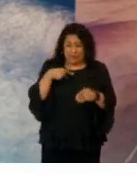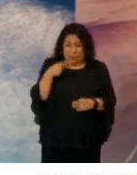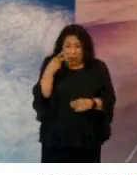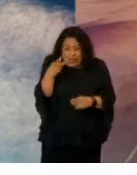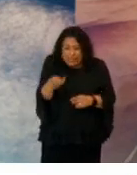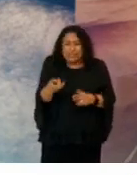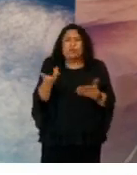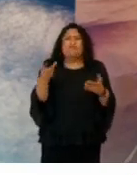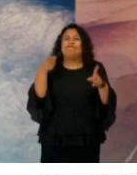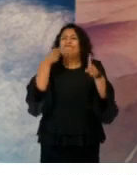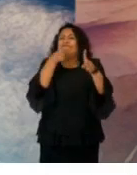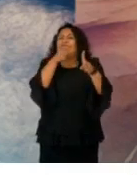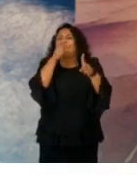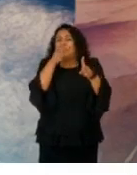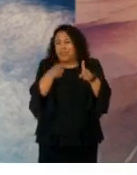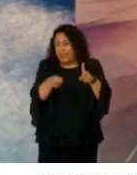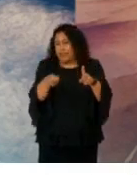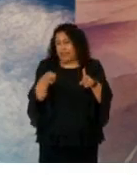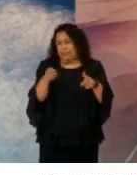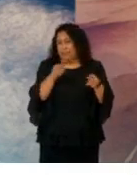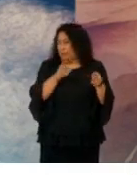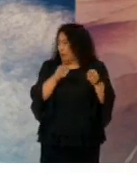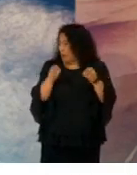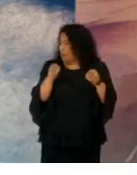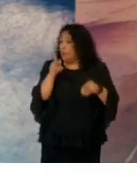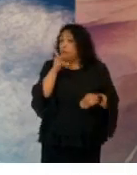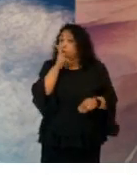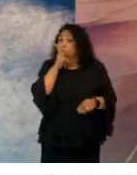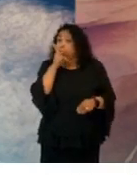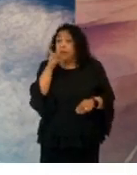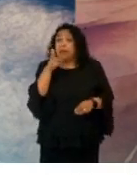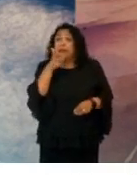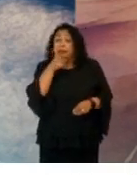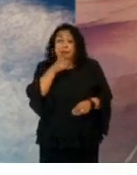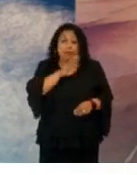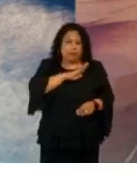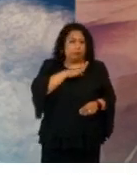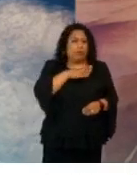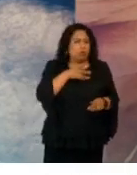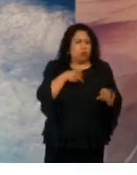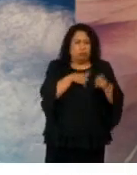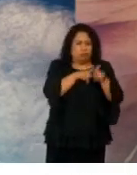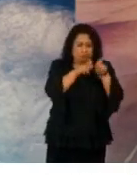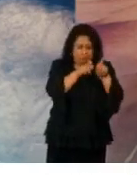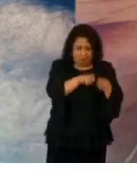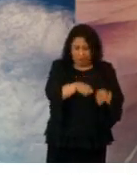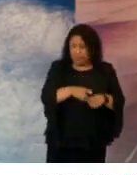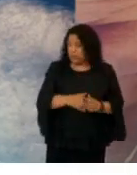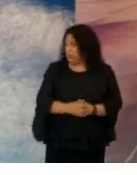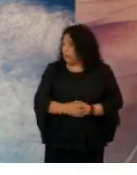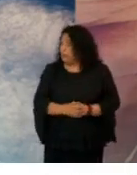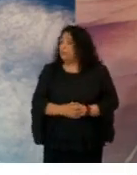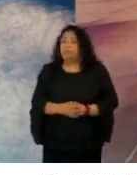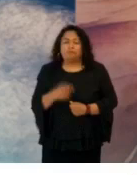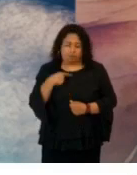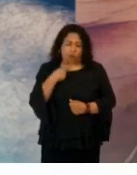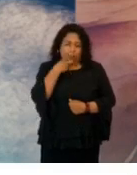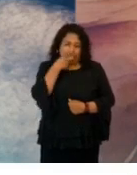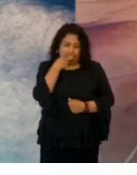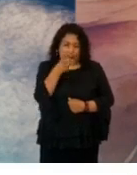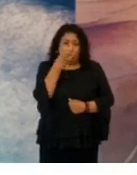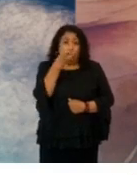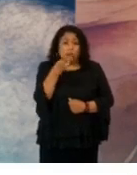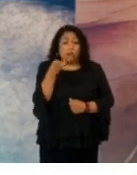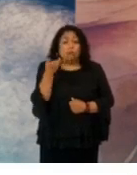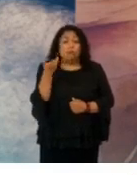movimiento y movimiento, en inglés son palabras distintas, en español es la misma, me da pie para lo que voy a decir.